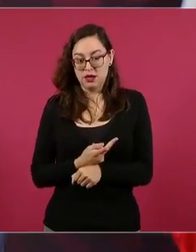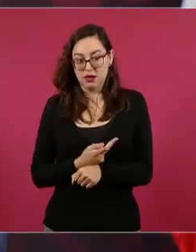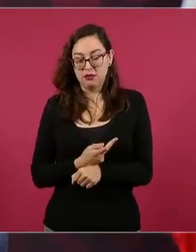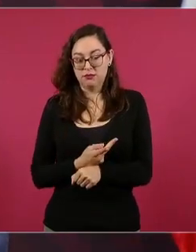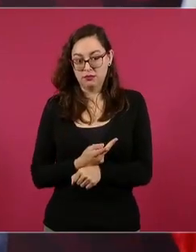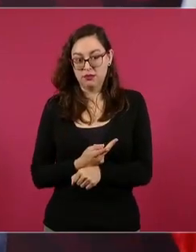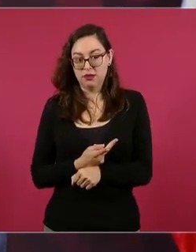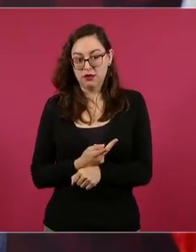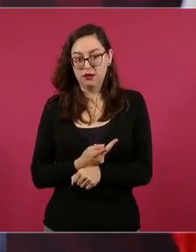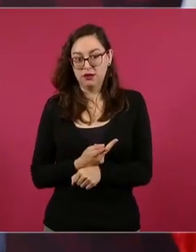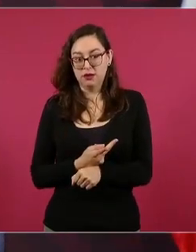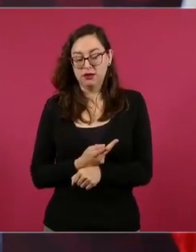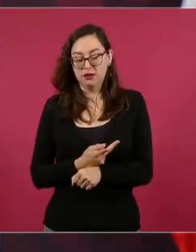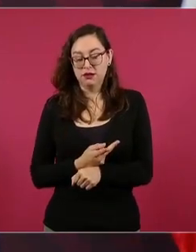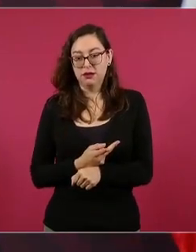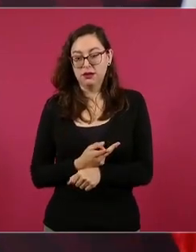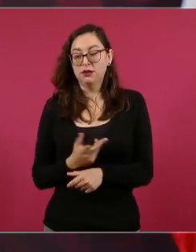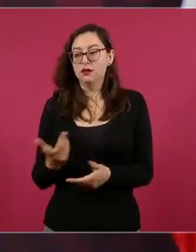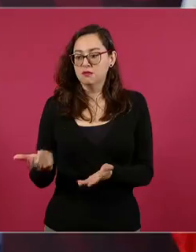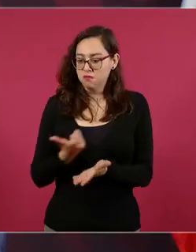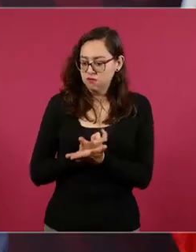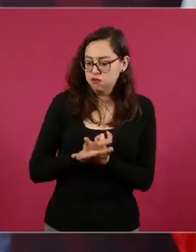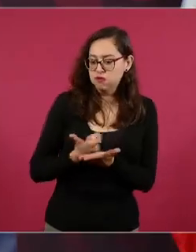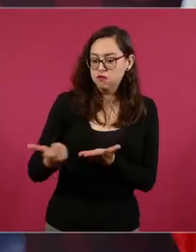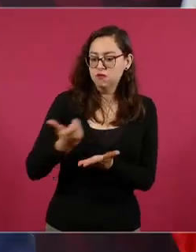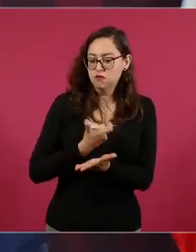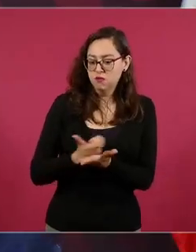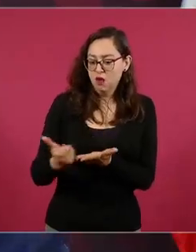Fíjense la importancia que tiene